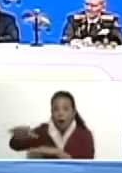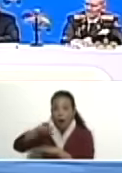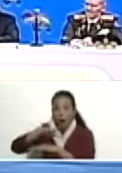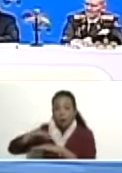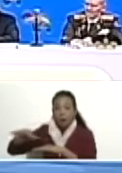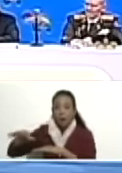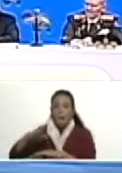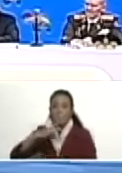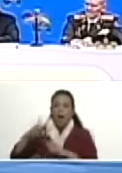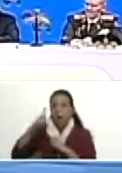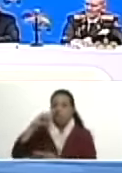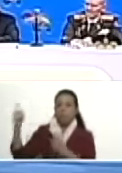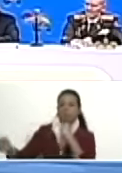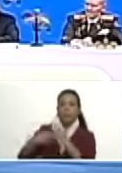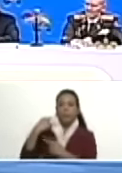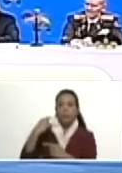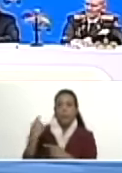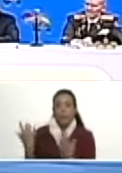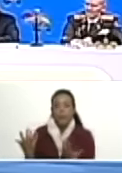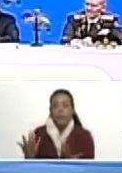para ofender a nuestra patria.